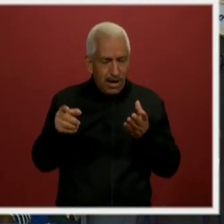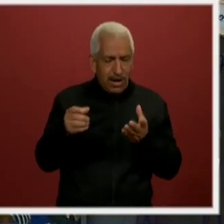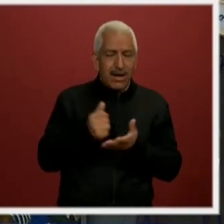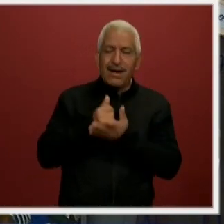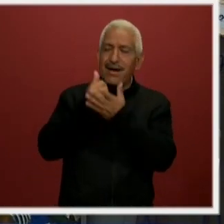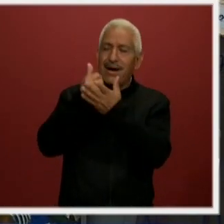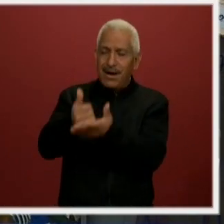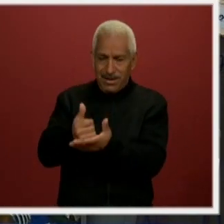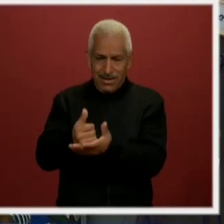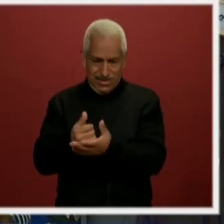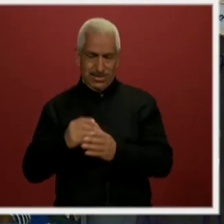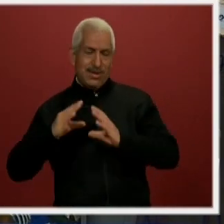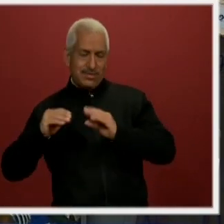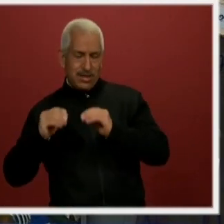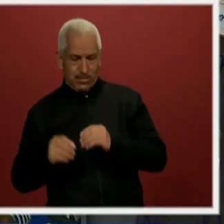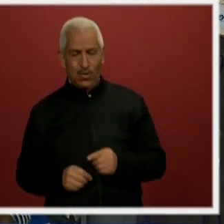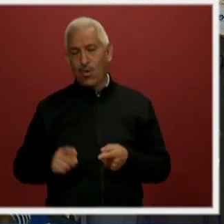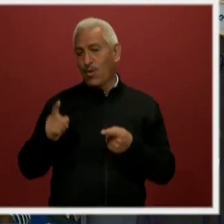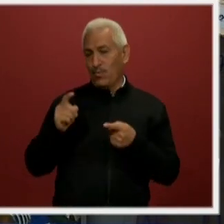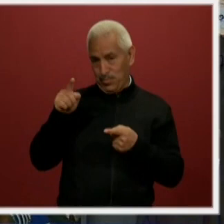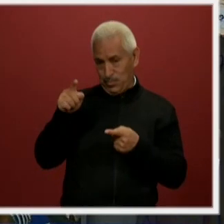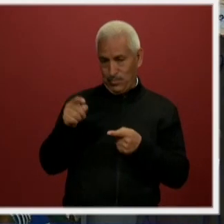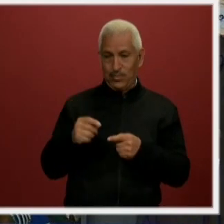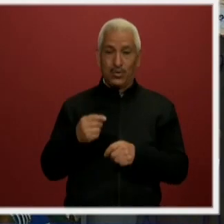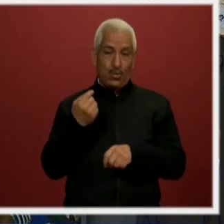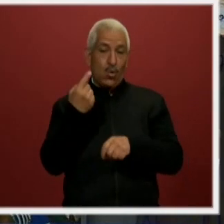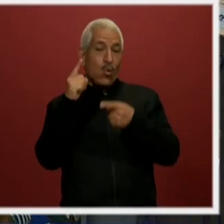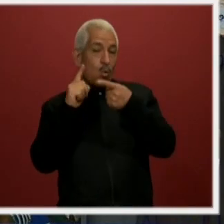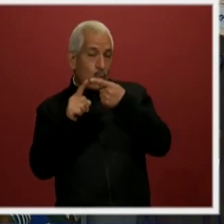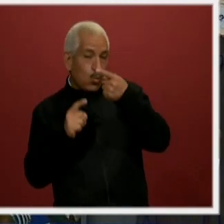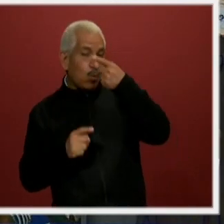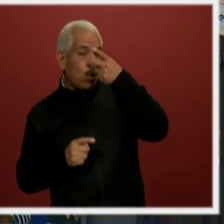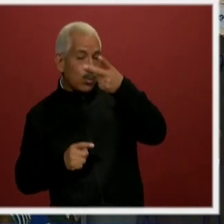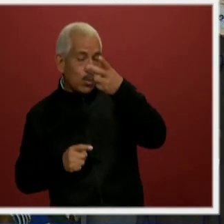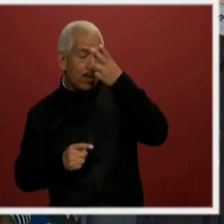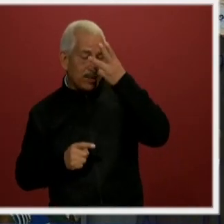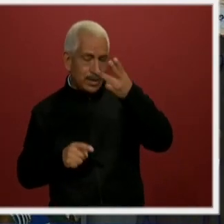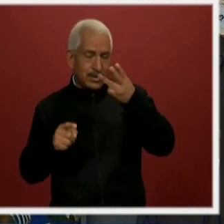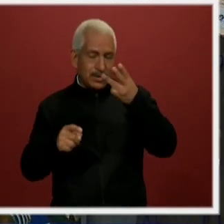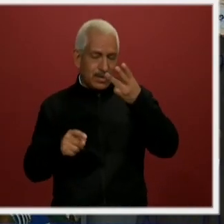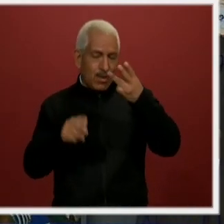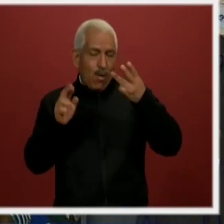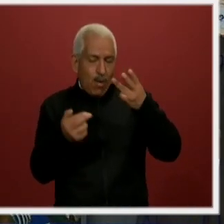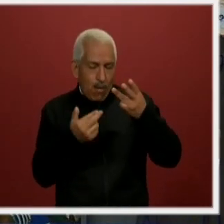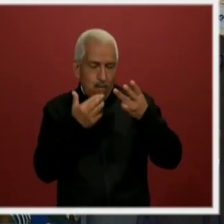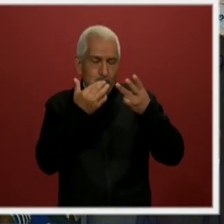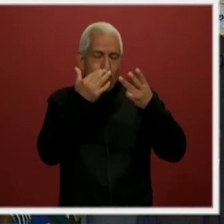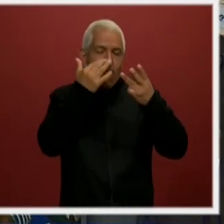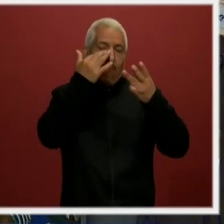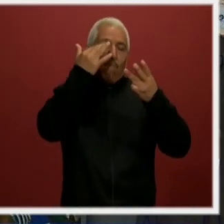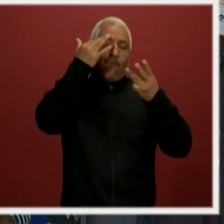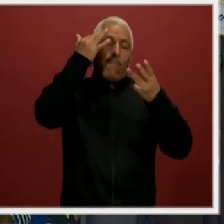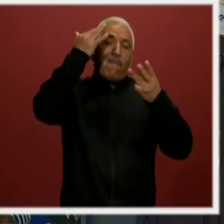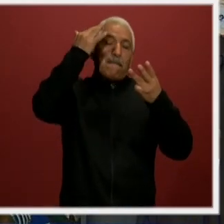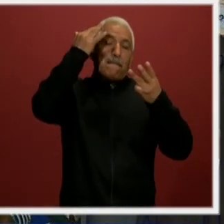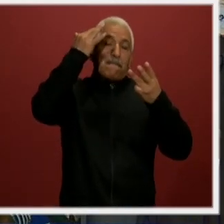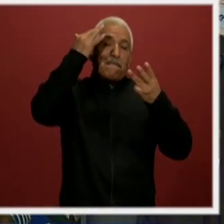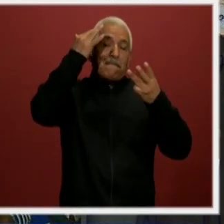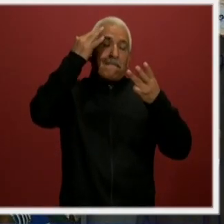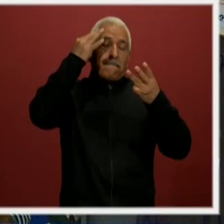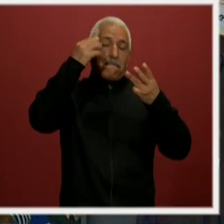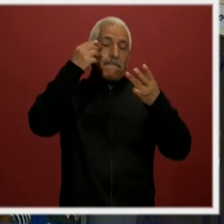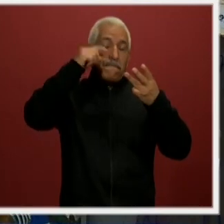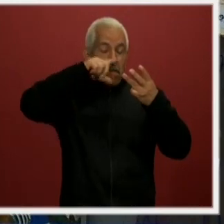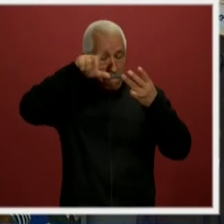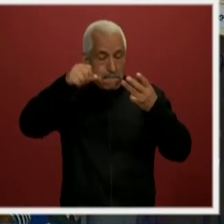cuente tres vamos a jalar mucho aire por la nariz después lo vamos a soltar por la